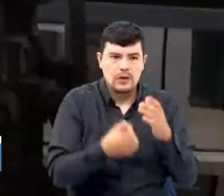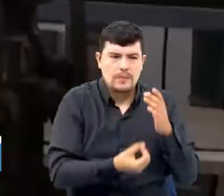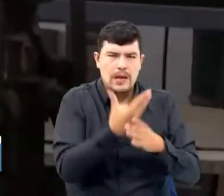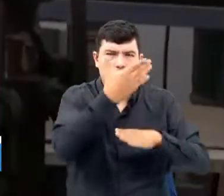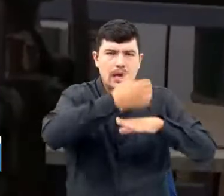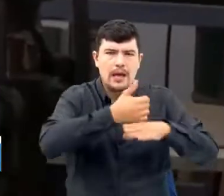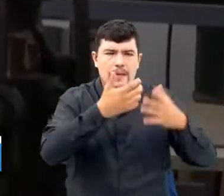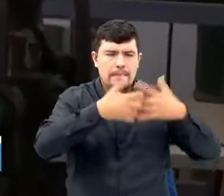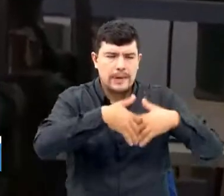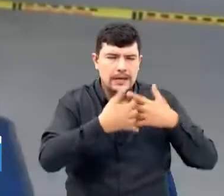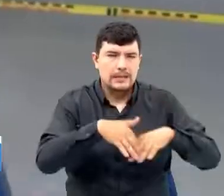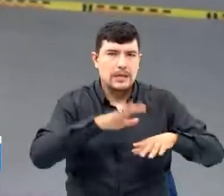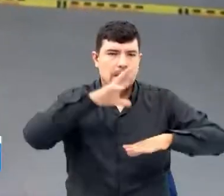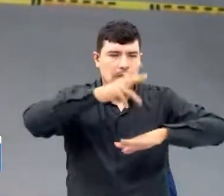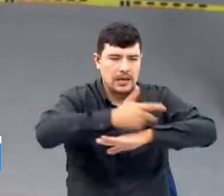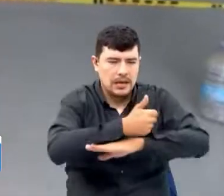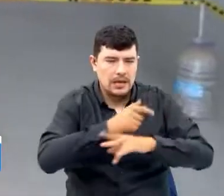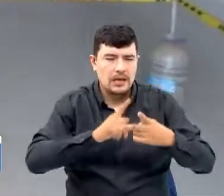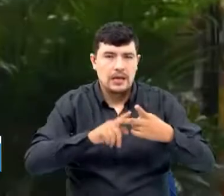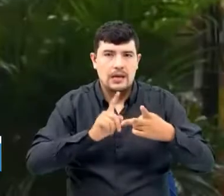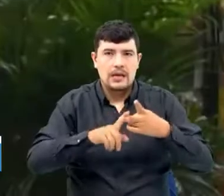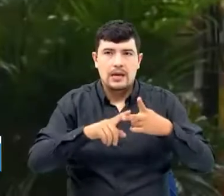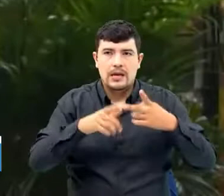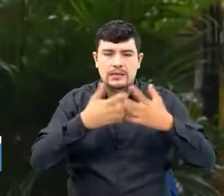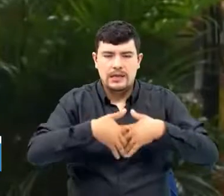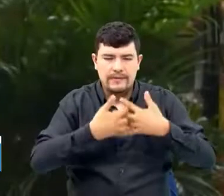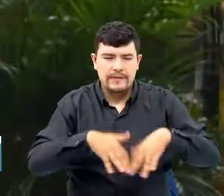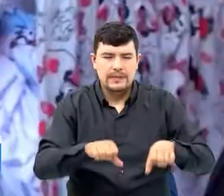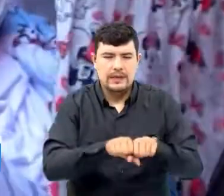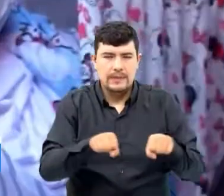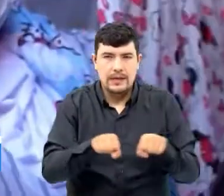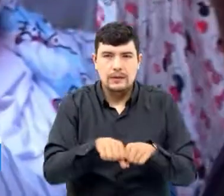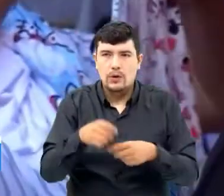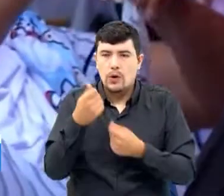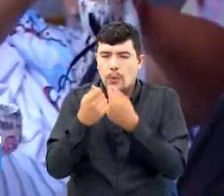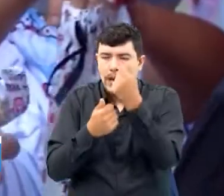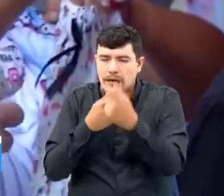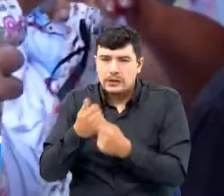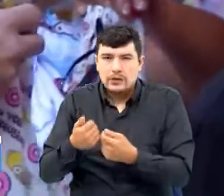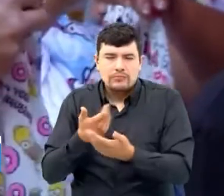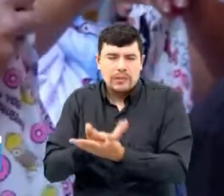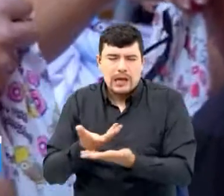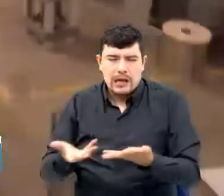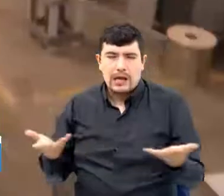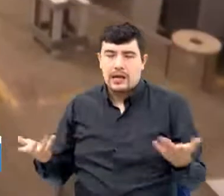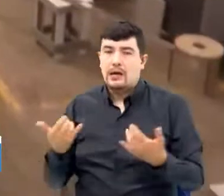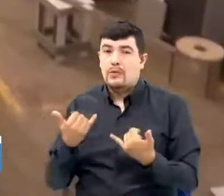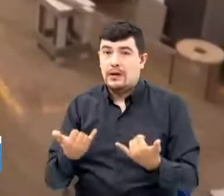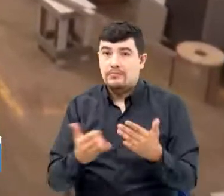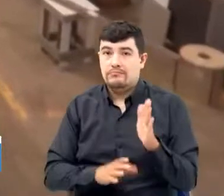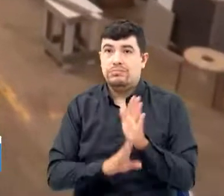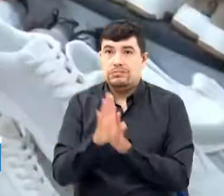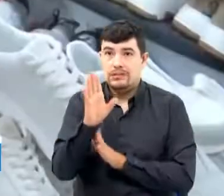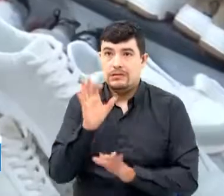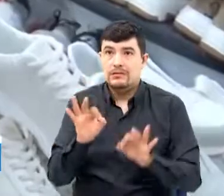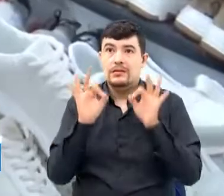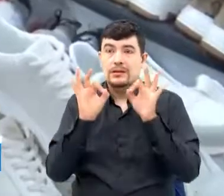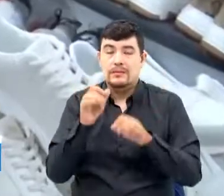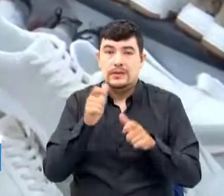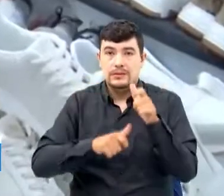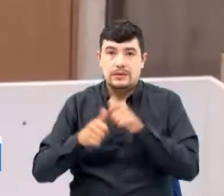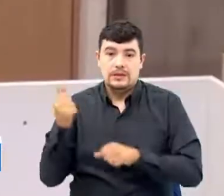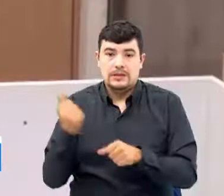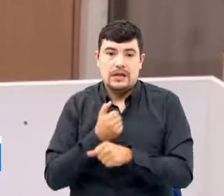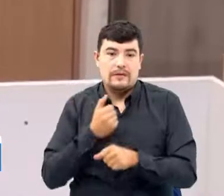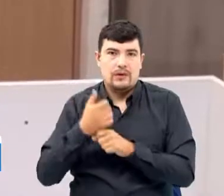la marroquinería, el calzado y el comercio, los cuales han aumentado la mano calificada durante los